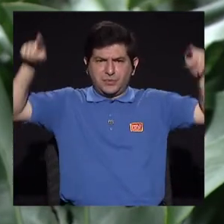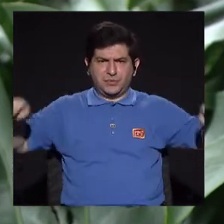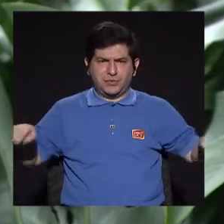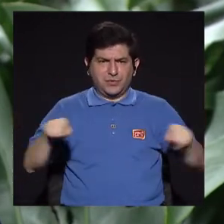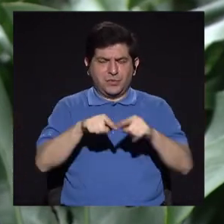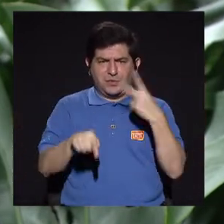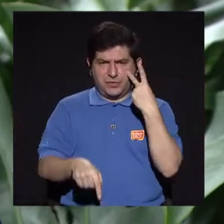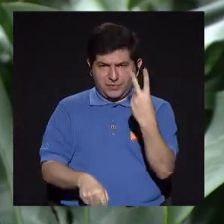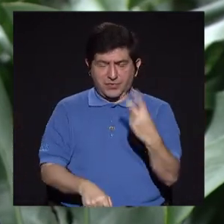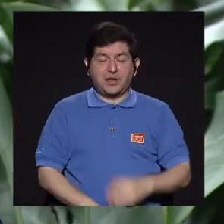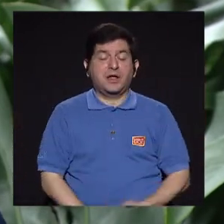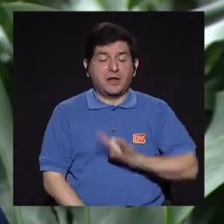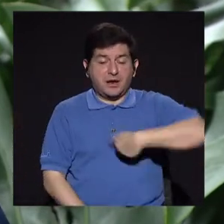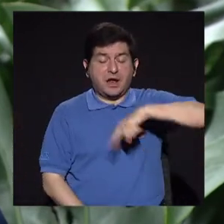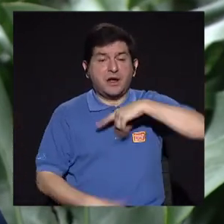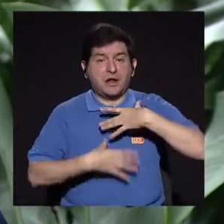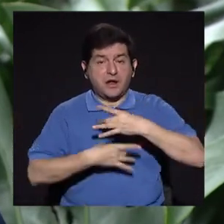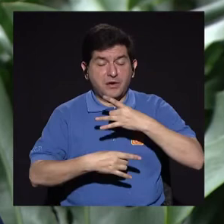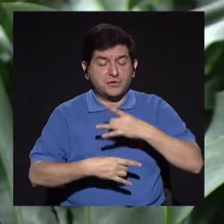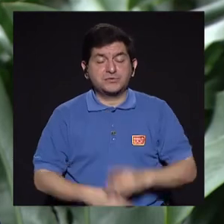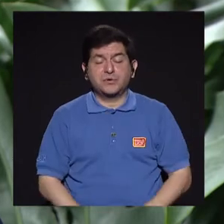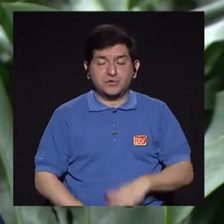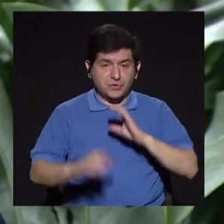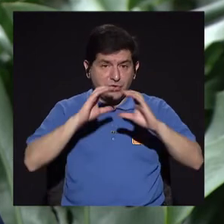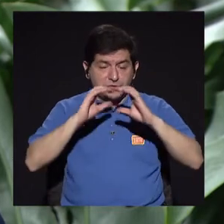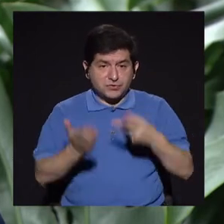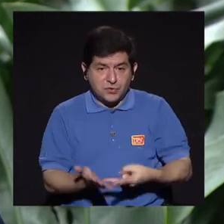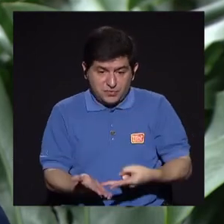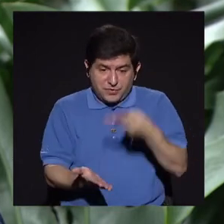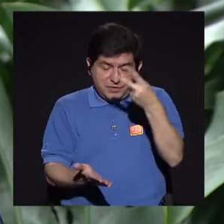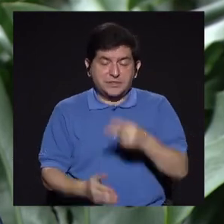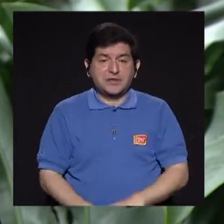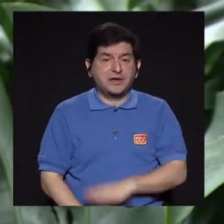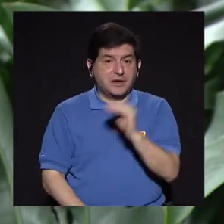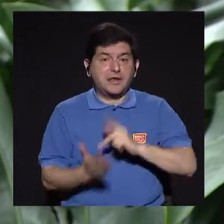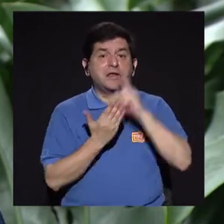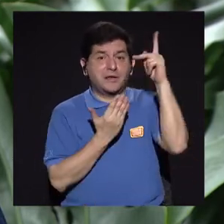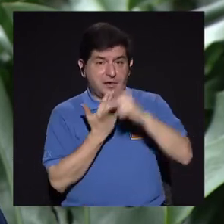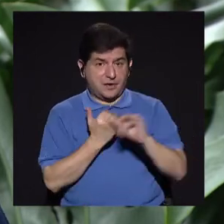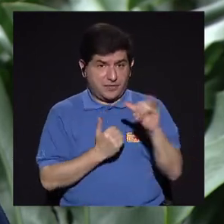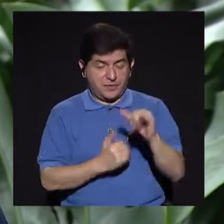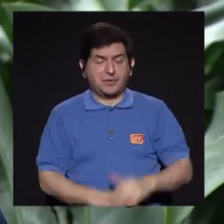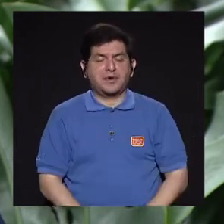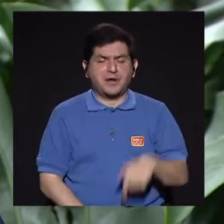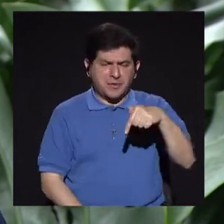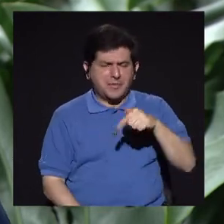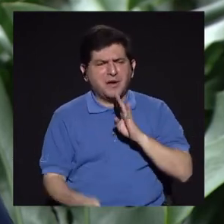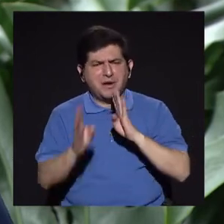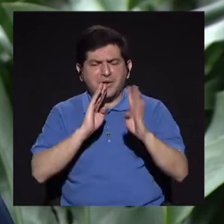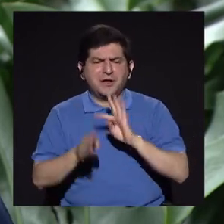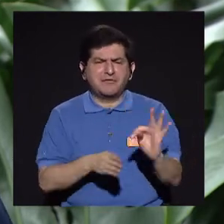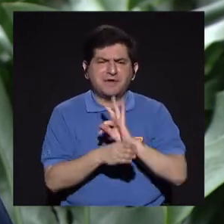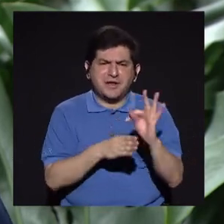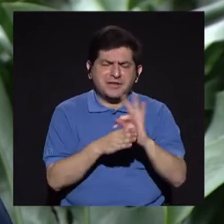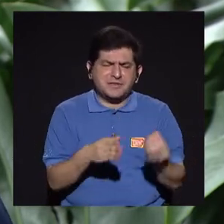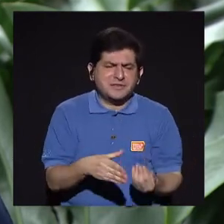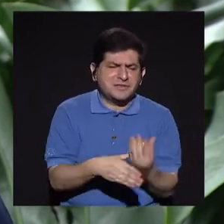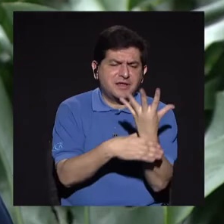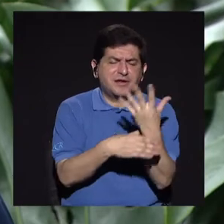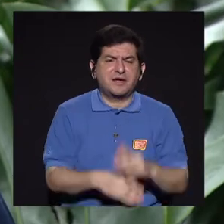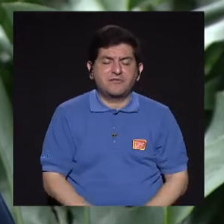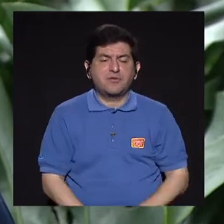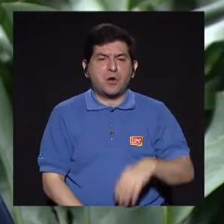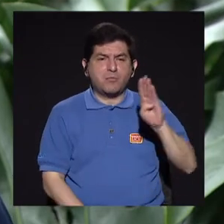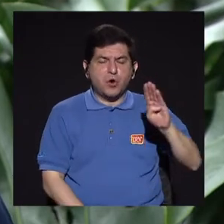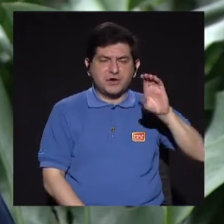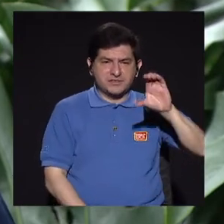su televisor. Eso nos interesa para enriquecer esta conversación y nuestro programa Vivir Mejor. Hoy estamos conversando acerca de esta terapia floral con